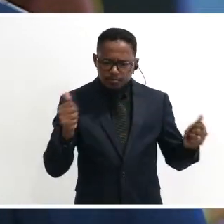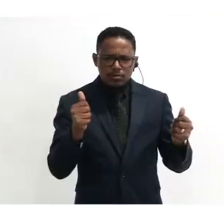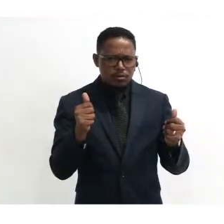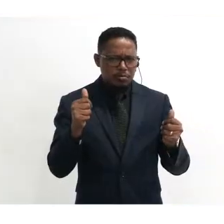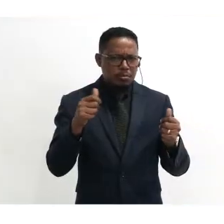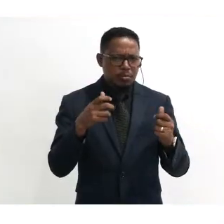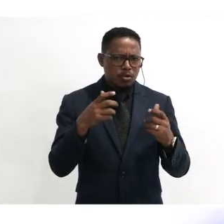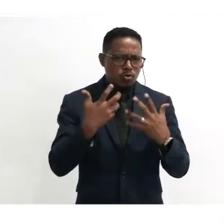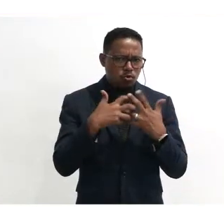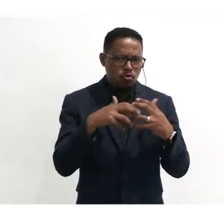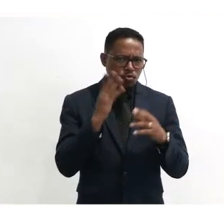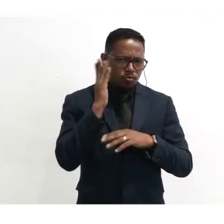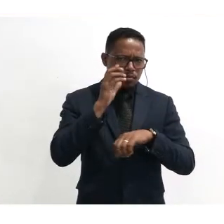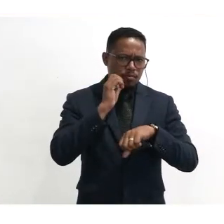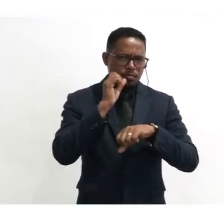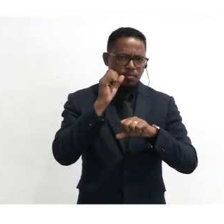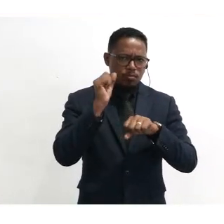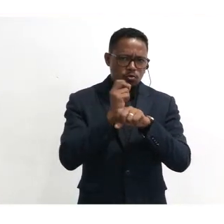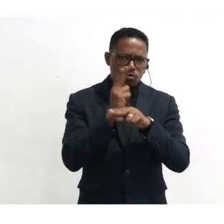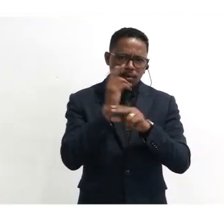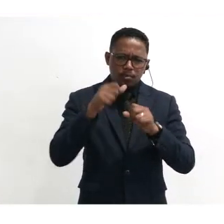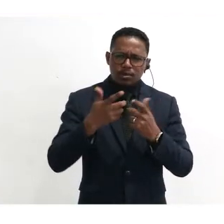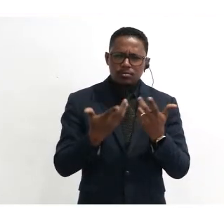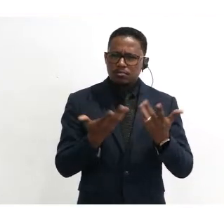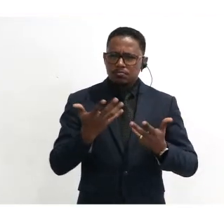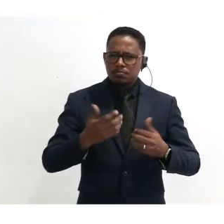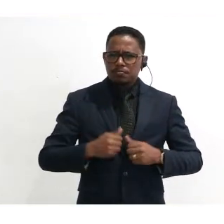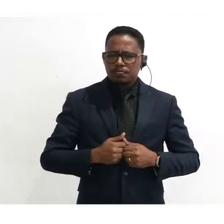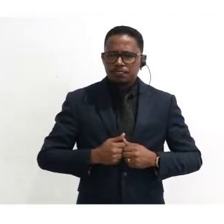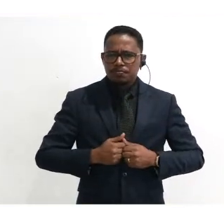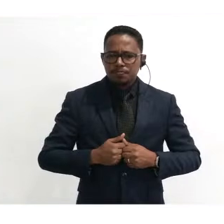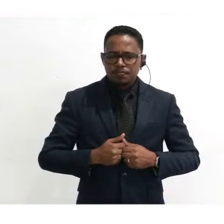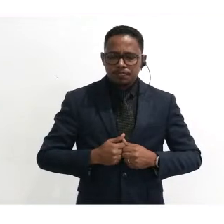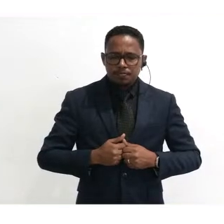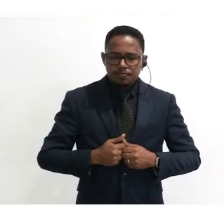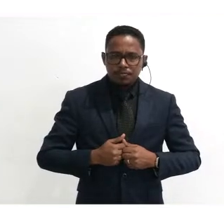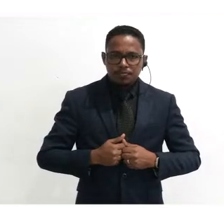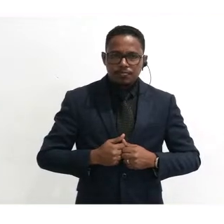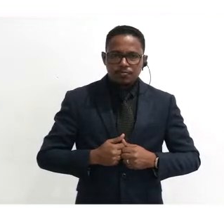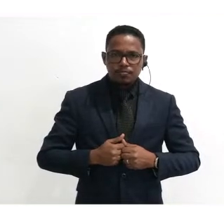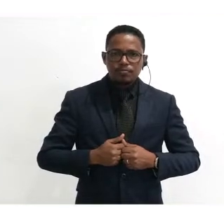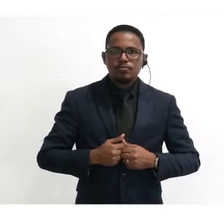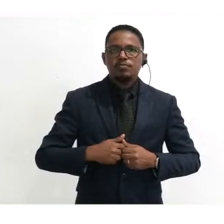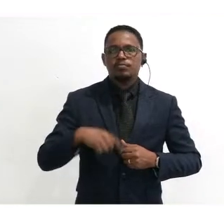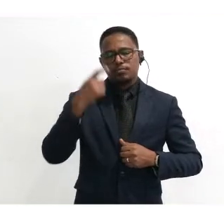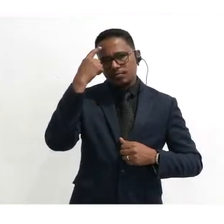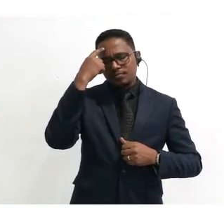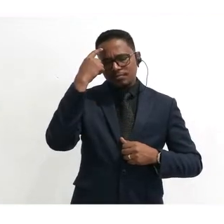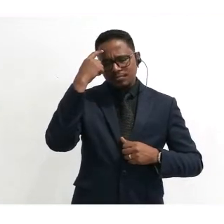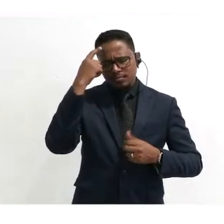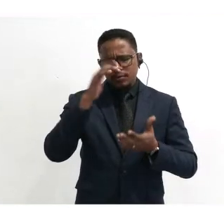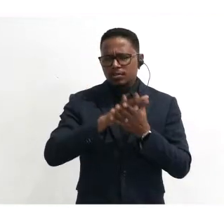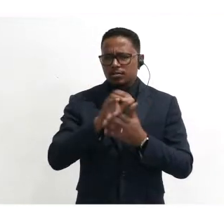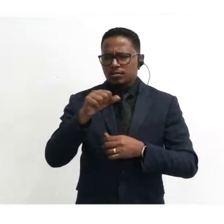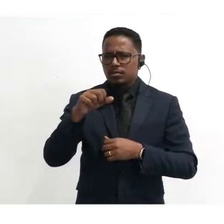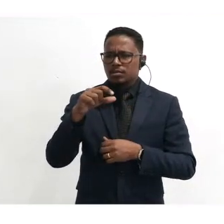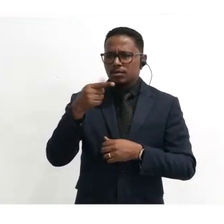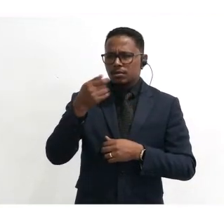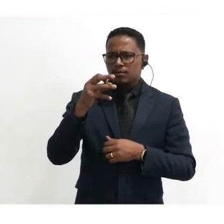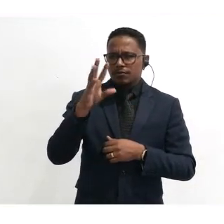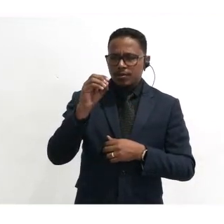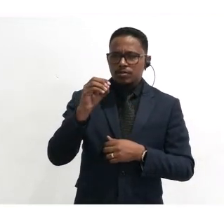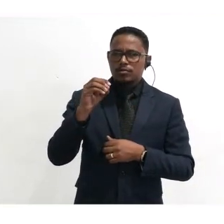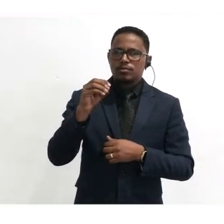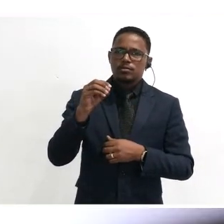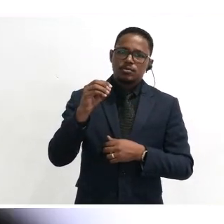gracias. Sure. So I guess, graphene, yes, extremely high thermal